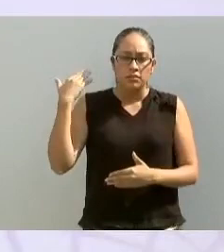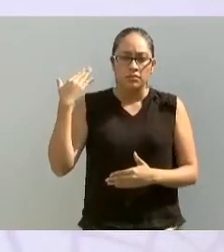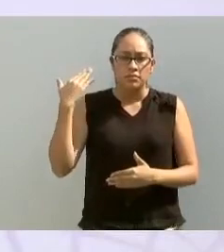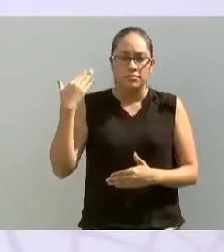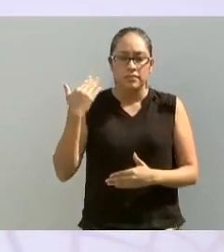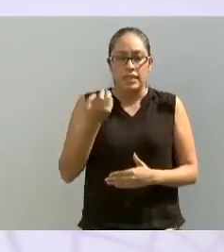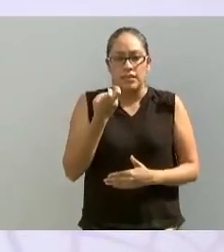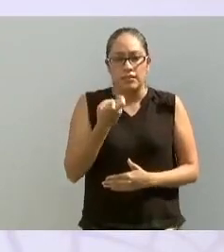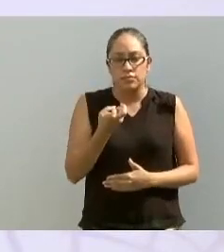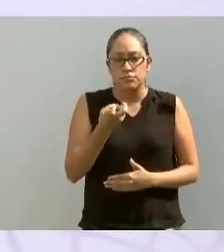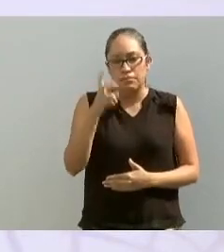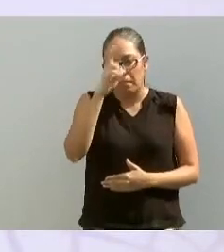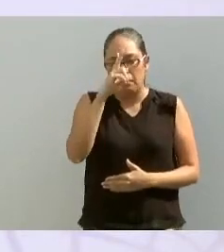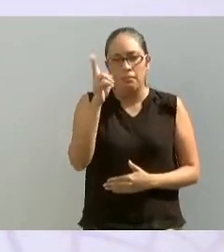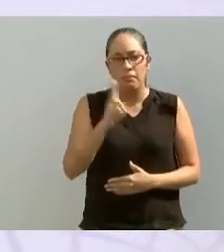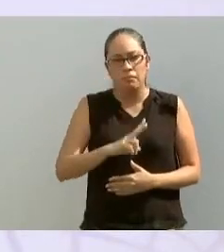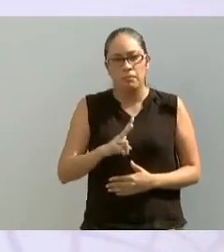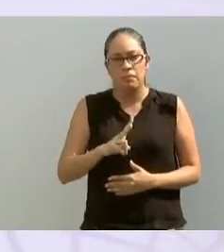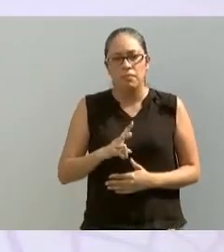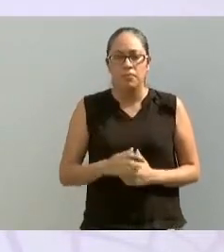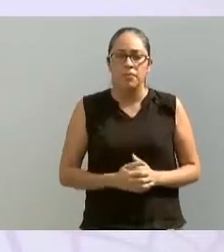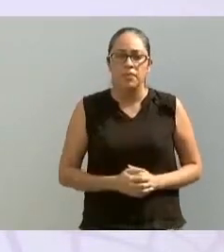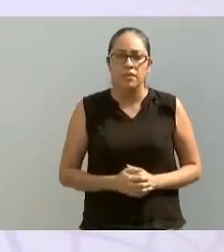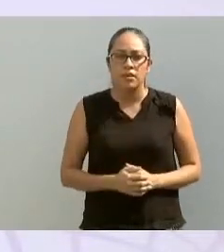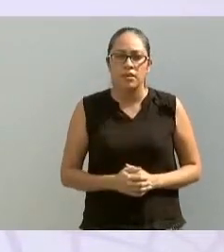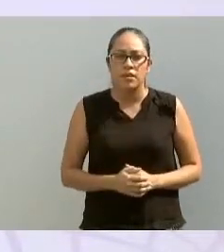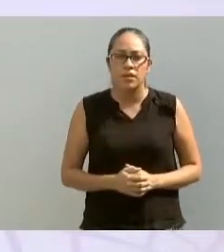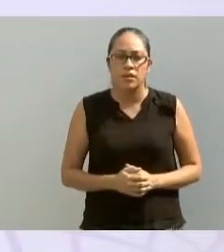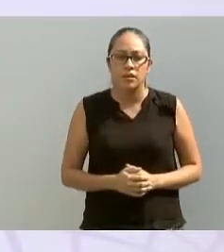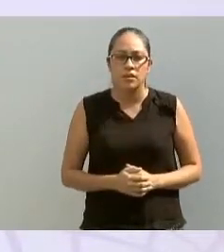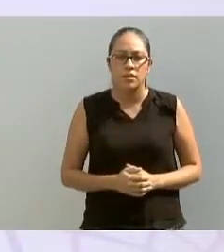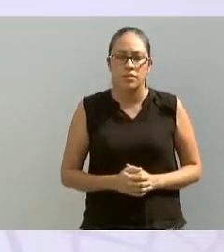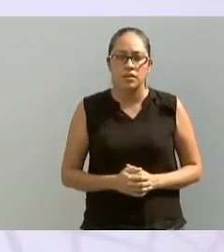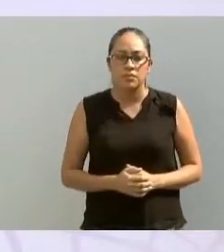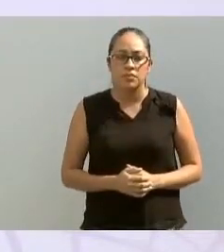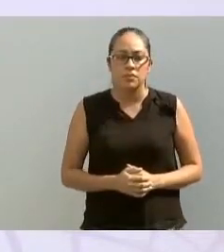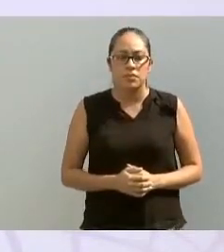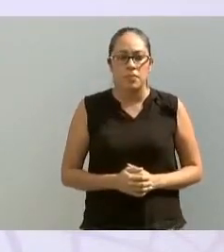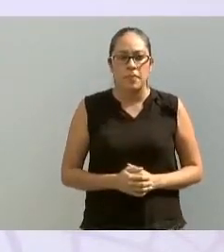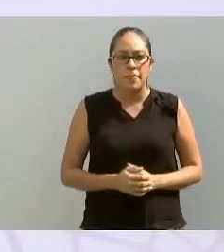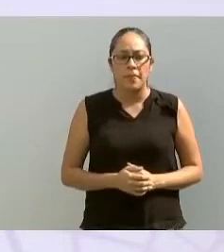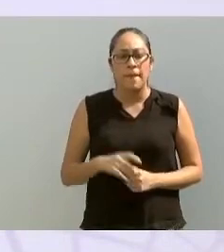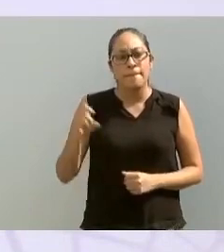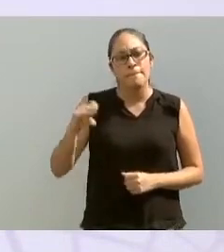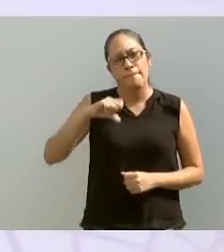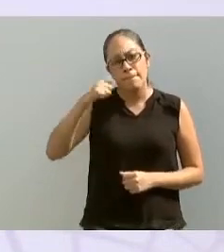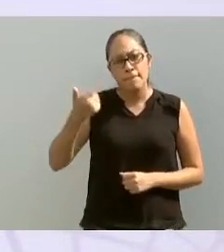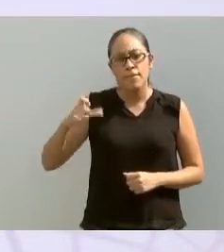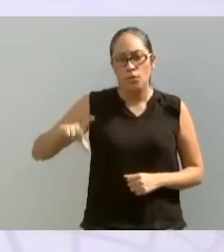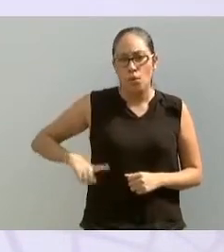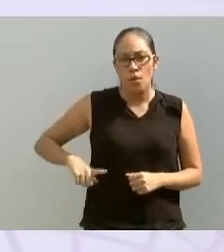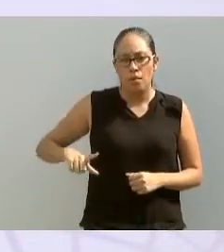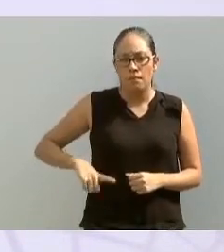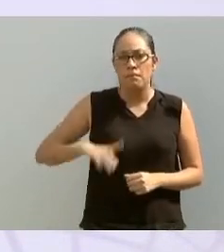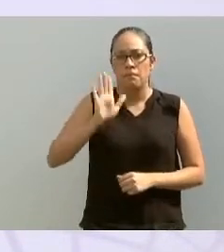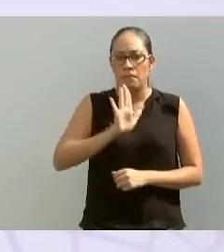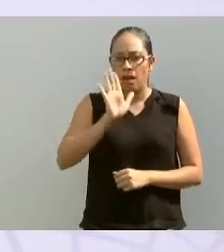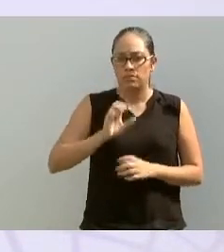algo peor, el que en el periodo neoliberal se haya abandonado a los